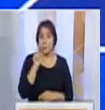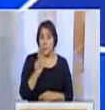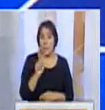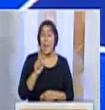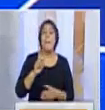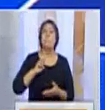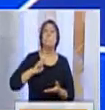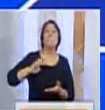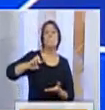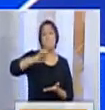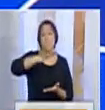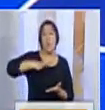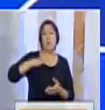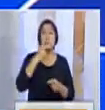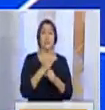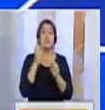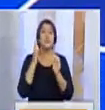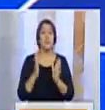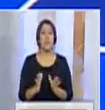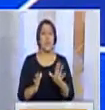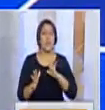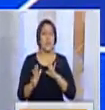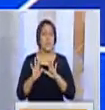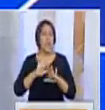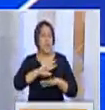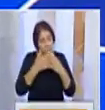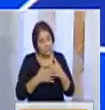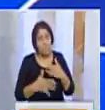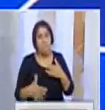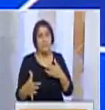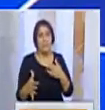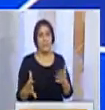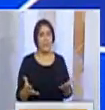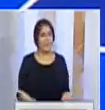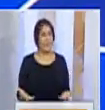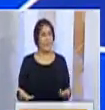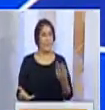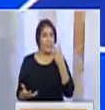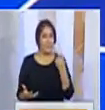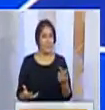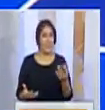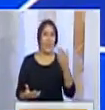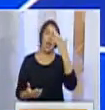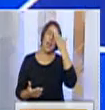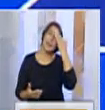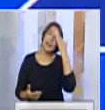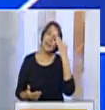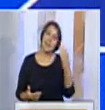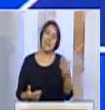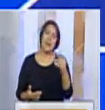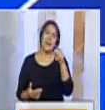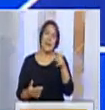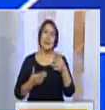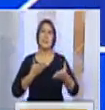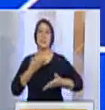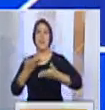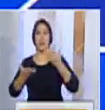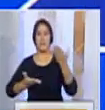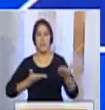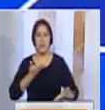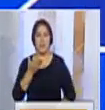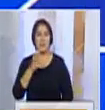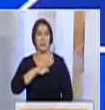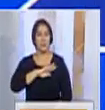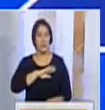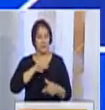pueblo guatemalteco tiene todo el poder soberano. Agradecerles ese servicio cívico que prestan,